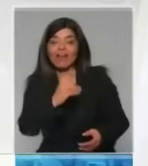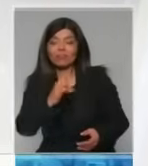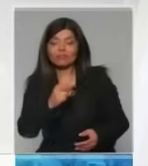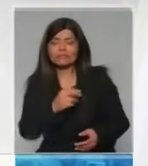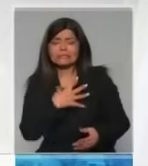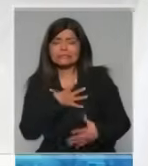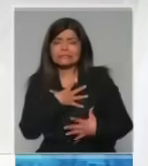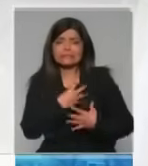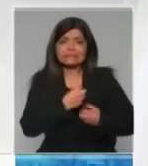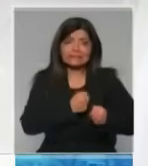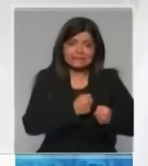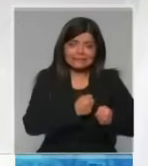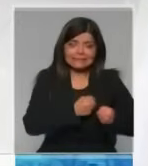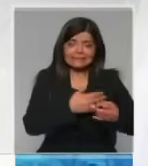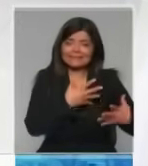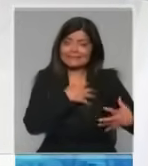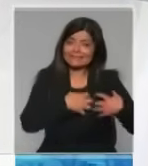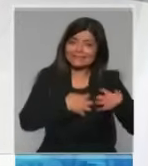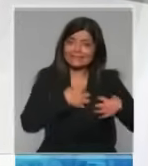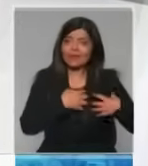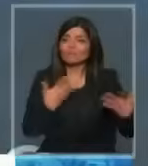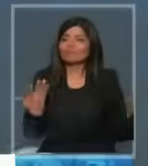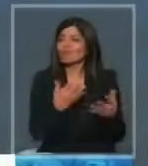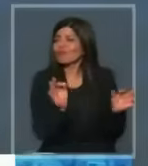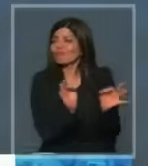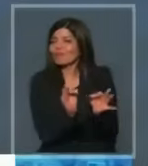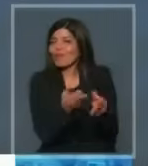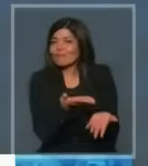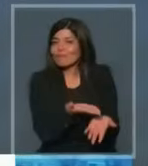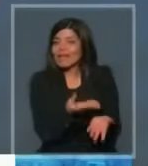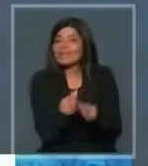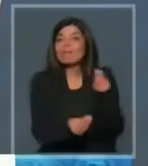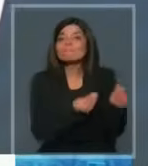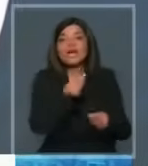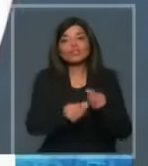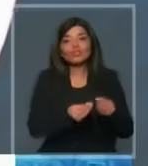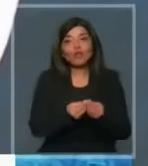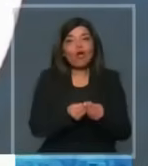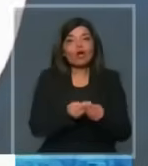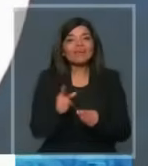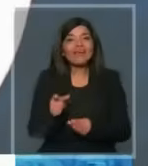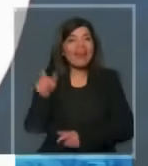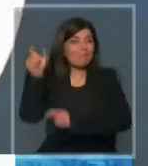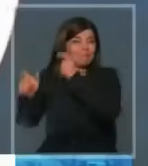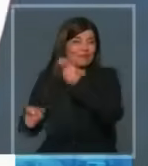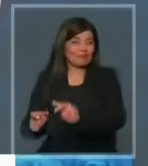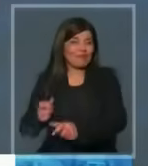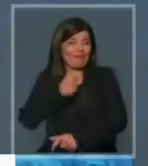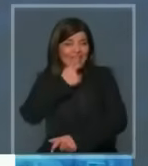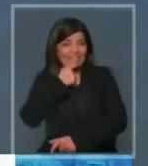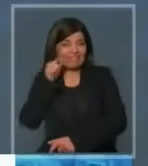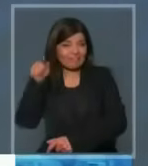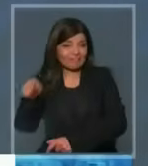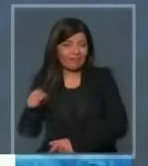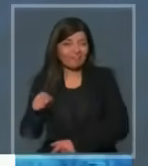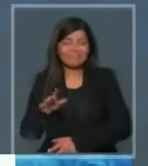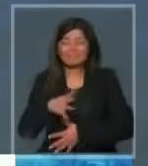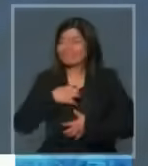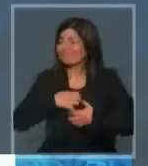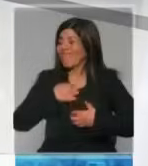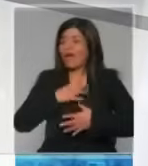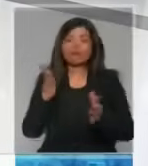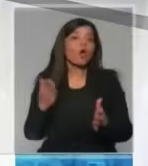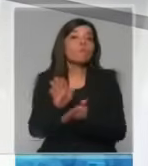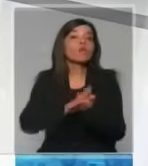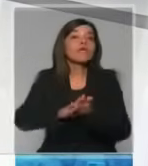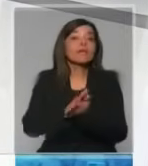está recibiendo ahora. ¿Qué explica eso? Que el fastidio de los británicos es por las condiciones económicas, la migración.